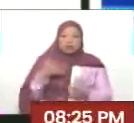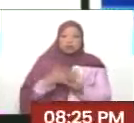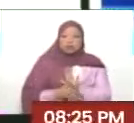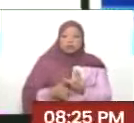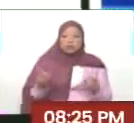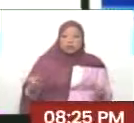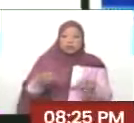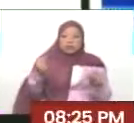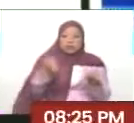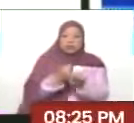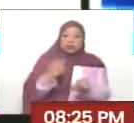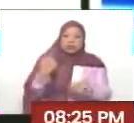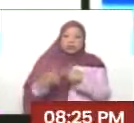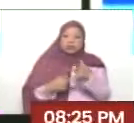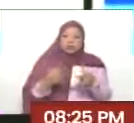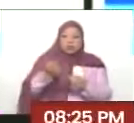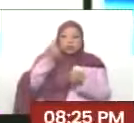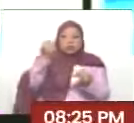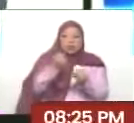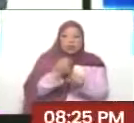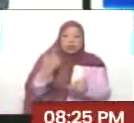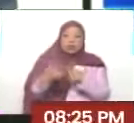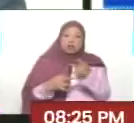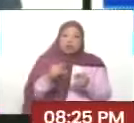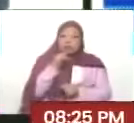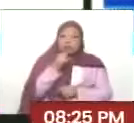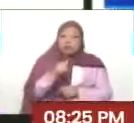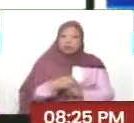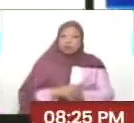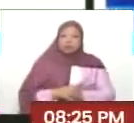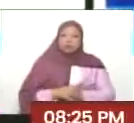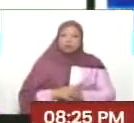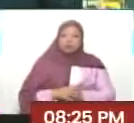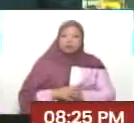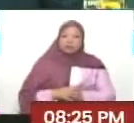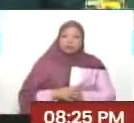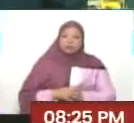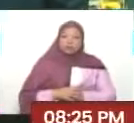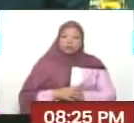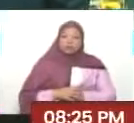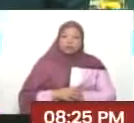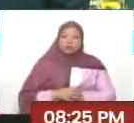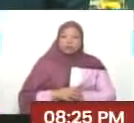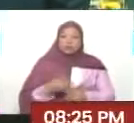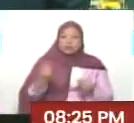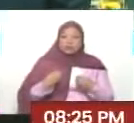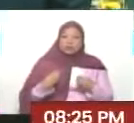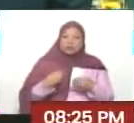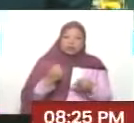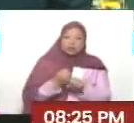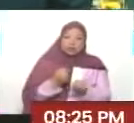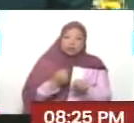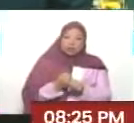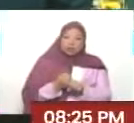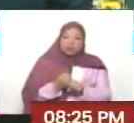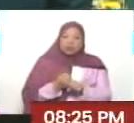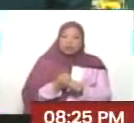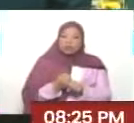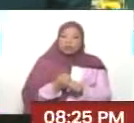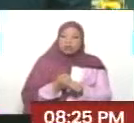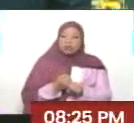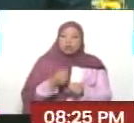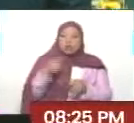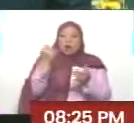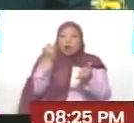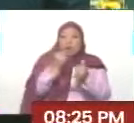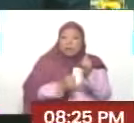varias campañas. Barry, una campaña que dijo una descocada de